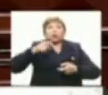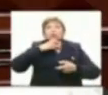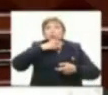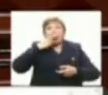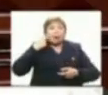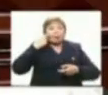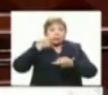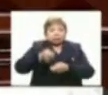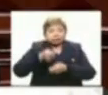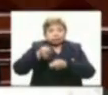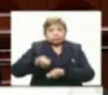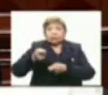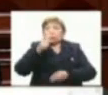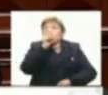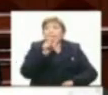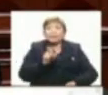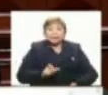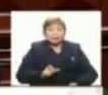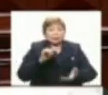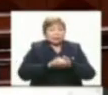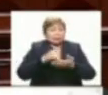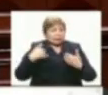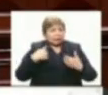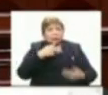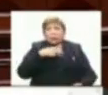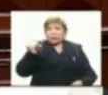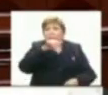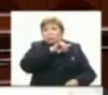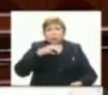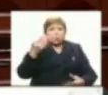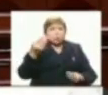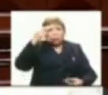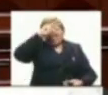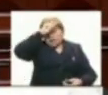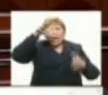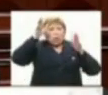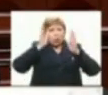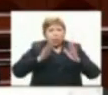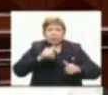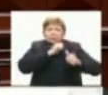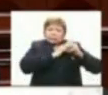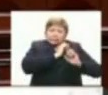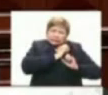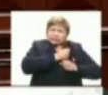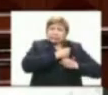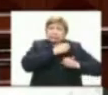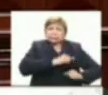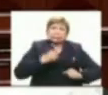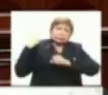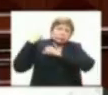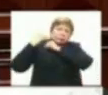campesino. Una persona que pertenece, como muchos de los peruanos, a los sectores oprimidos por tantos